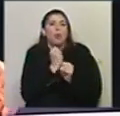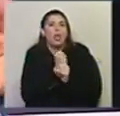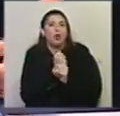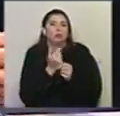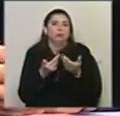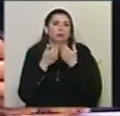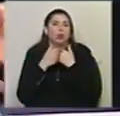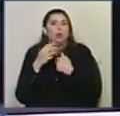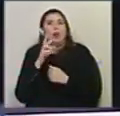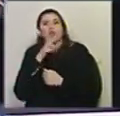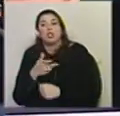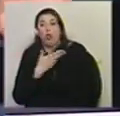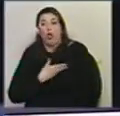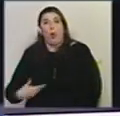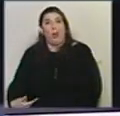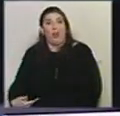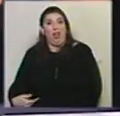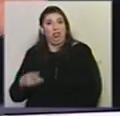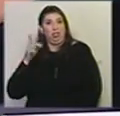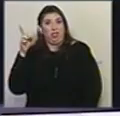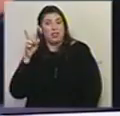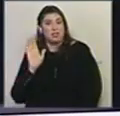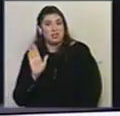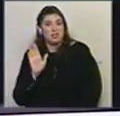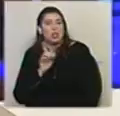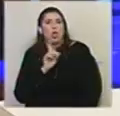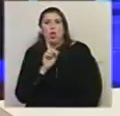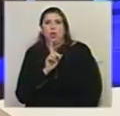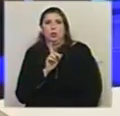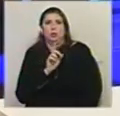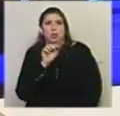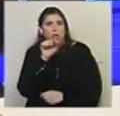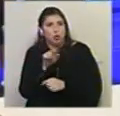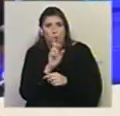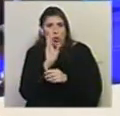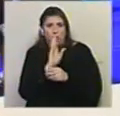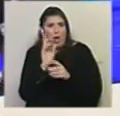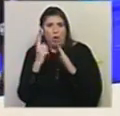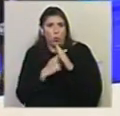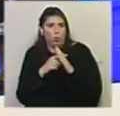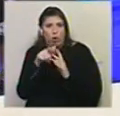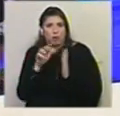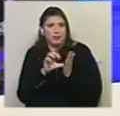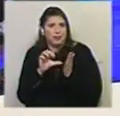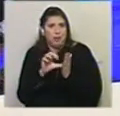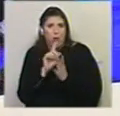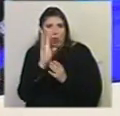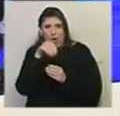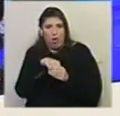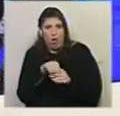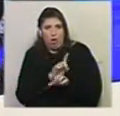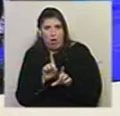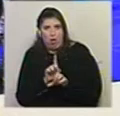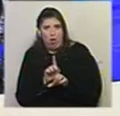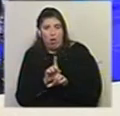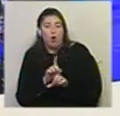para los hijos de los gobernantes. Exactamente lo mismo. No pedimos ni medicamentos. ¿Pero eso no está incluido en el sistema? Es decir, cuando decís lo mismo. No, porque hoy vos